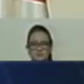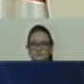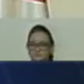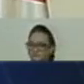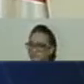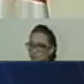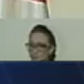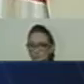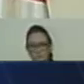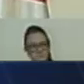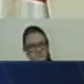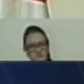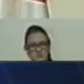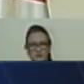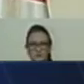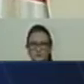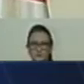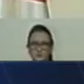Perfecto, diría yo,